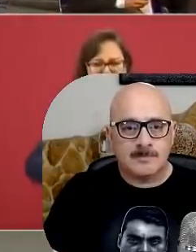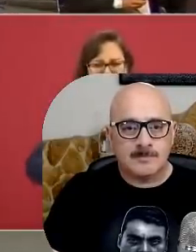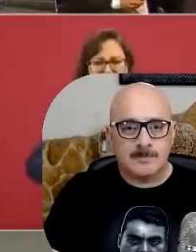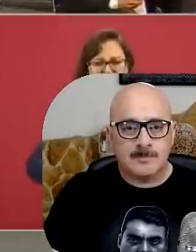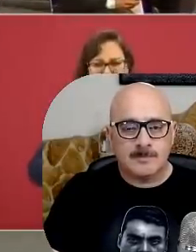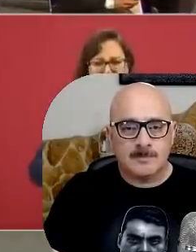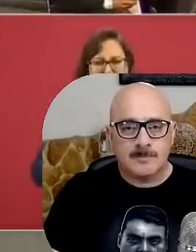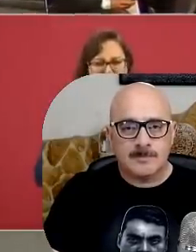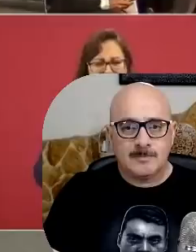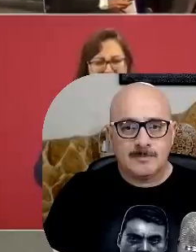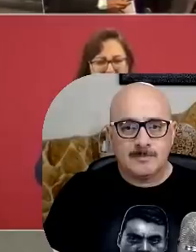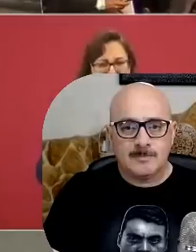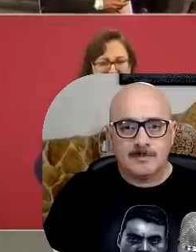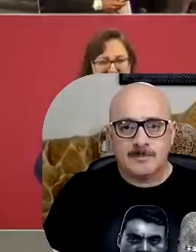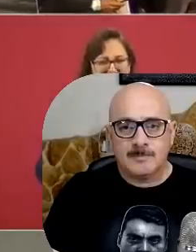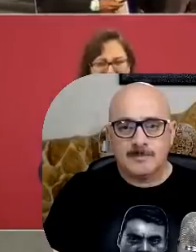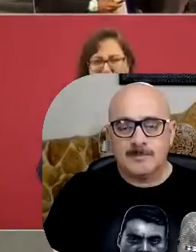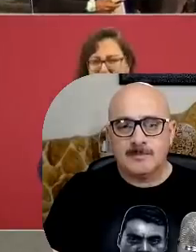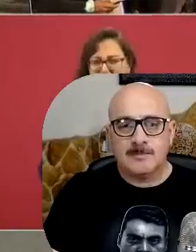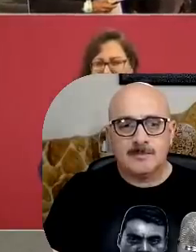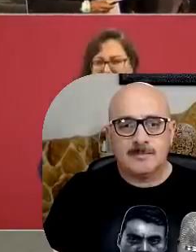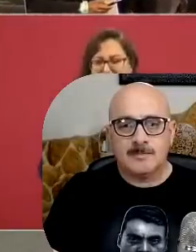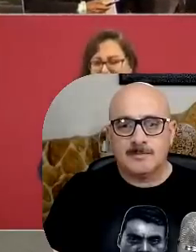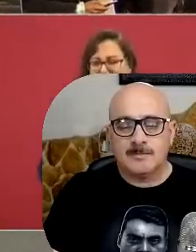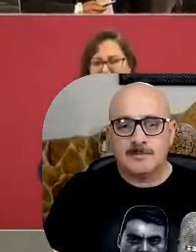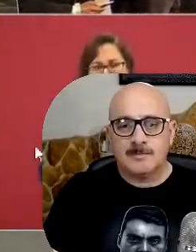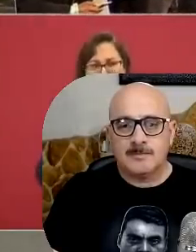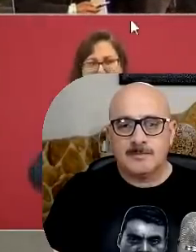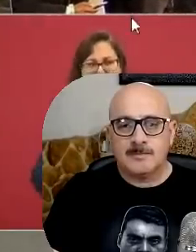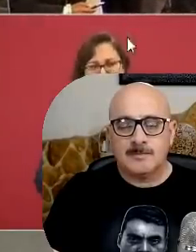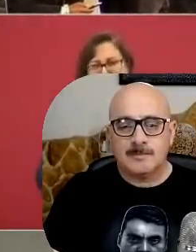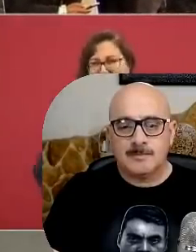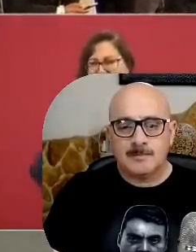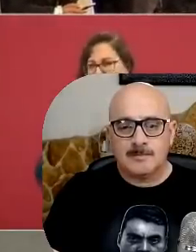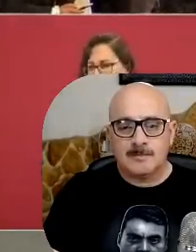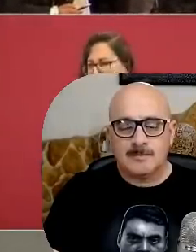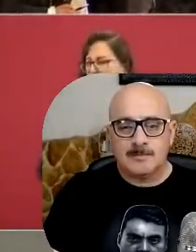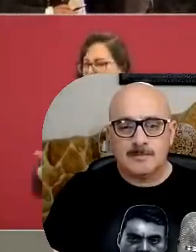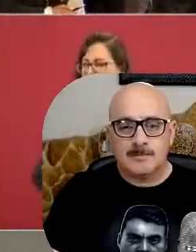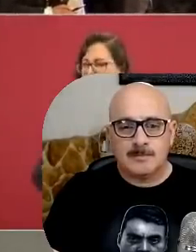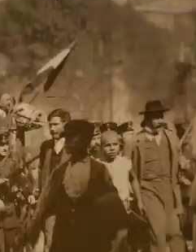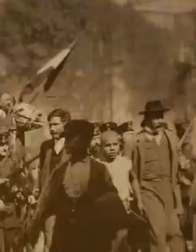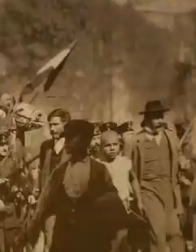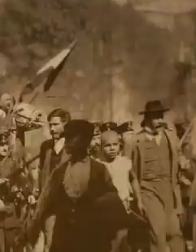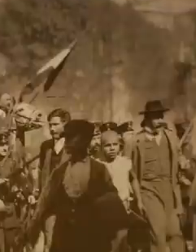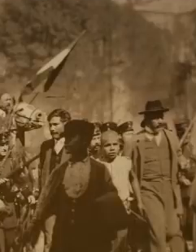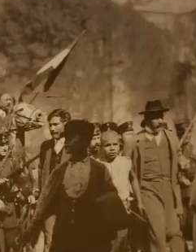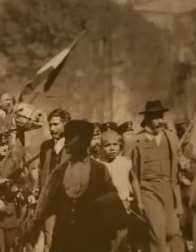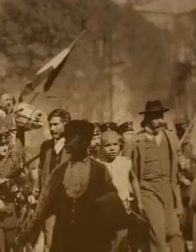a él, a su esposa, a toda su familia,